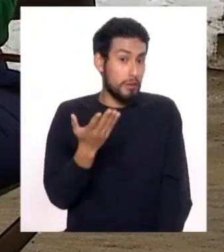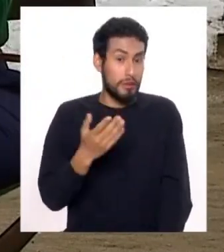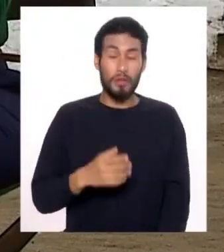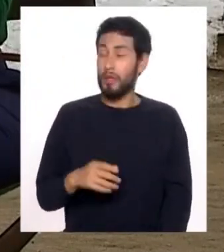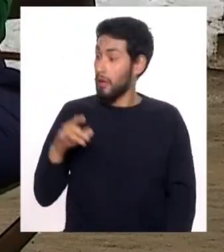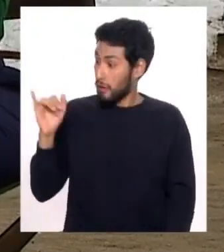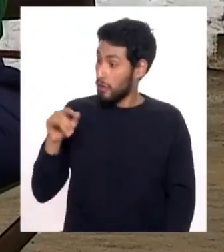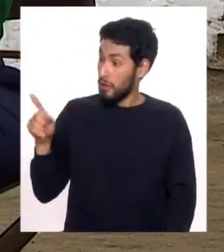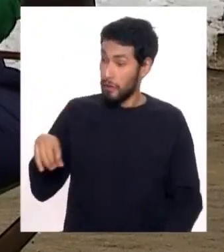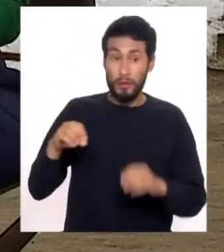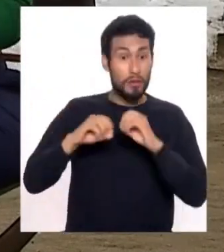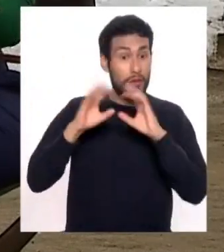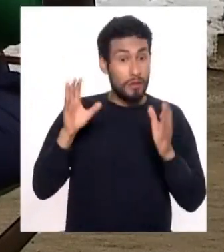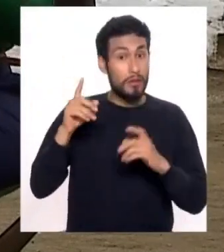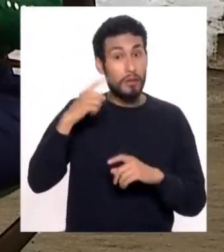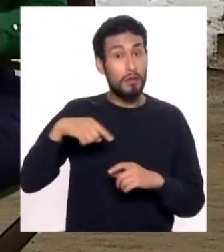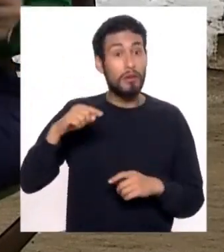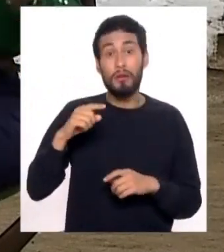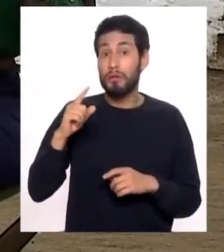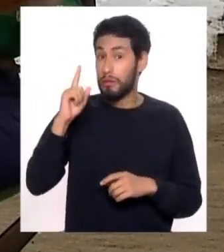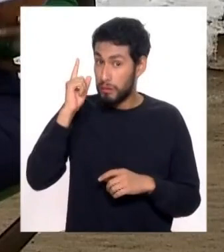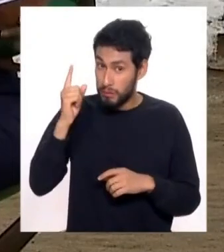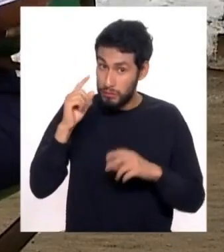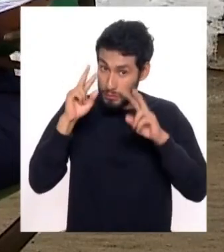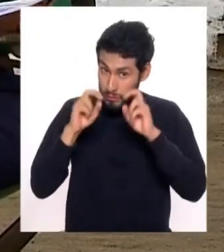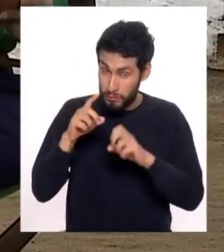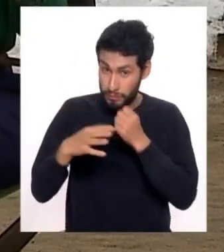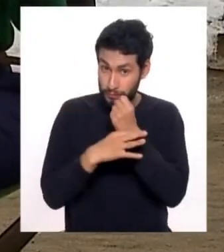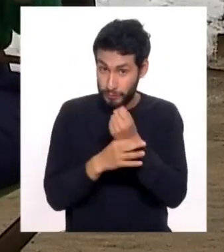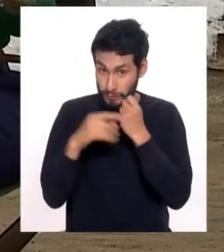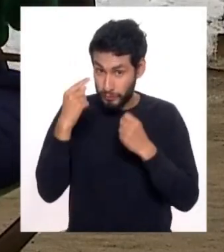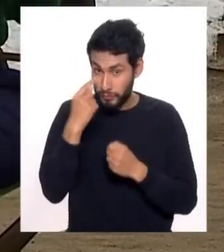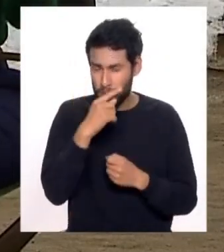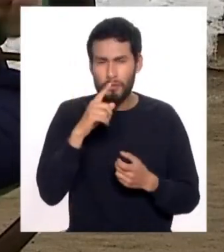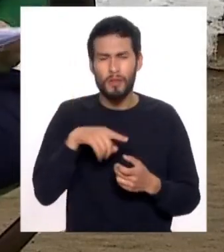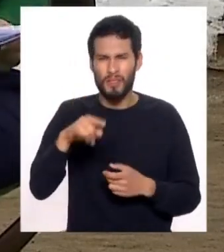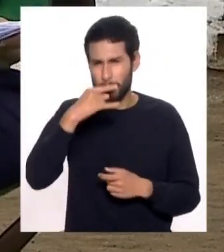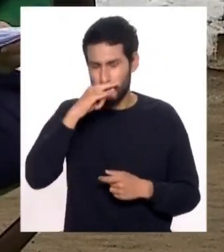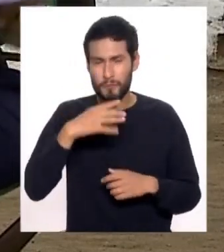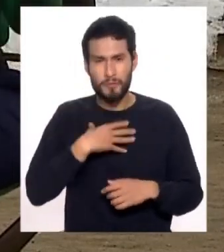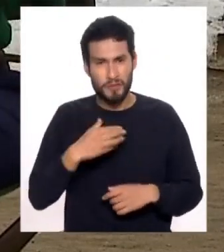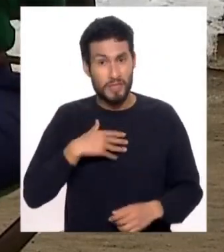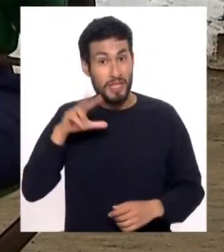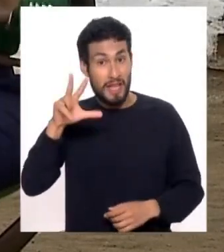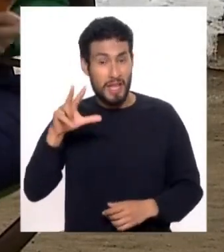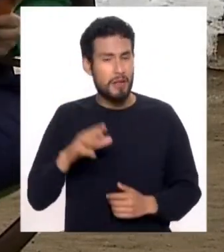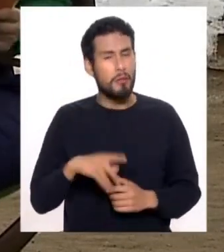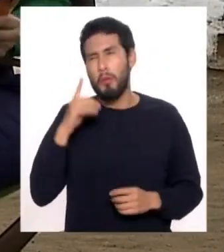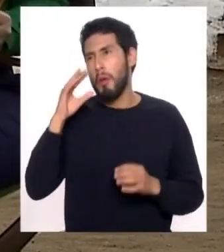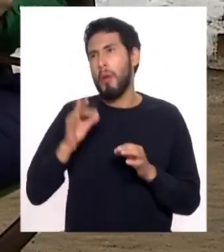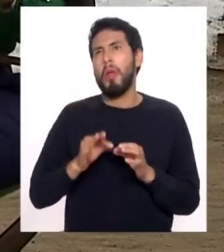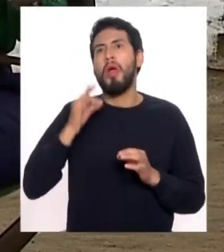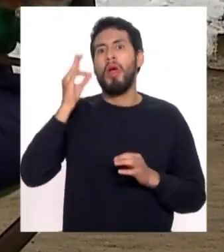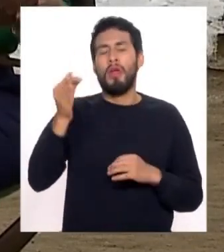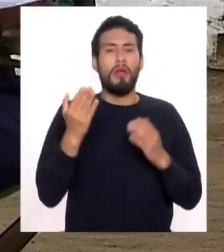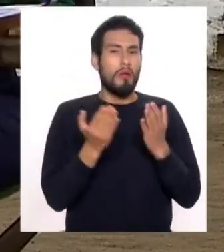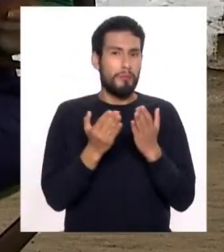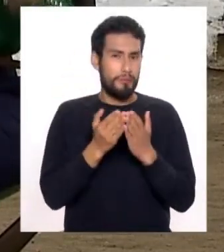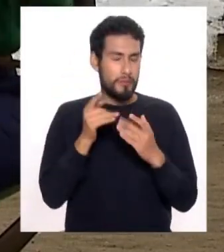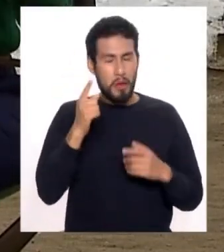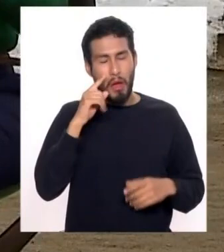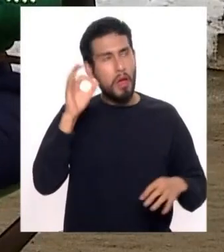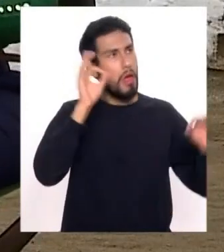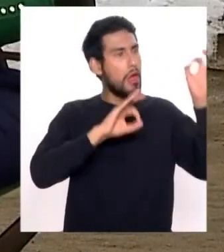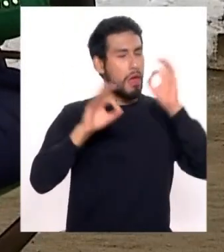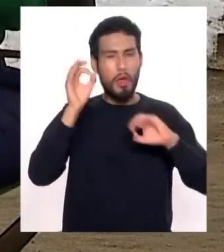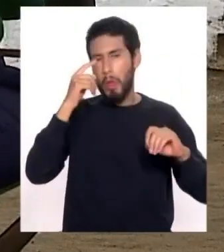sobre todo aclarar que la primera consulta al oftalmólogo es el niño de 3 años. No esperar que llegue a clase y decir mi niño está